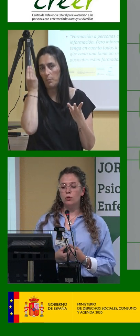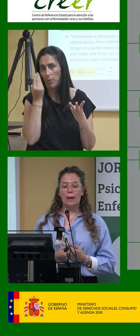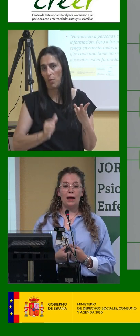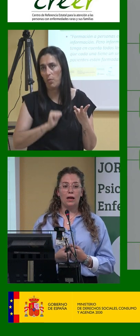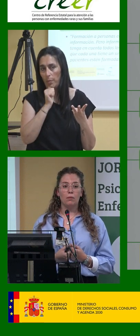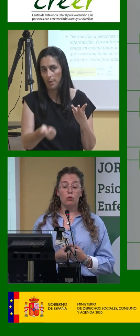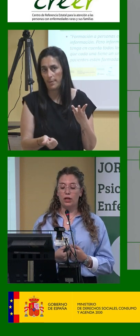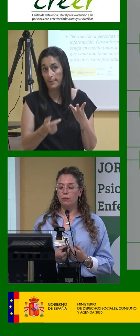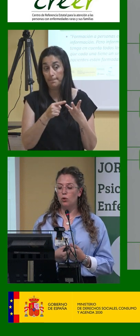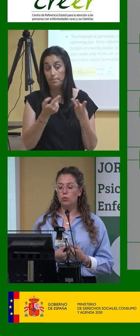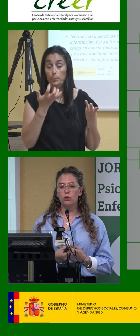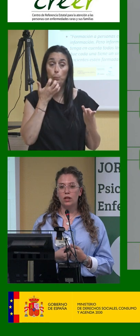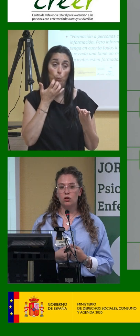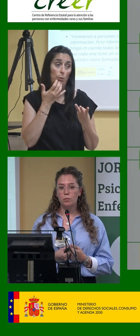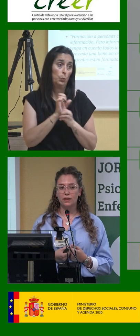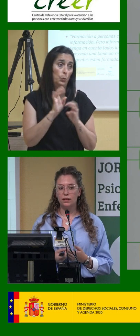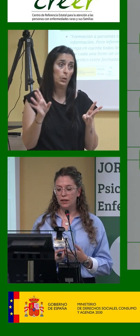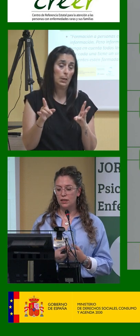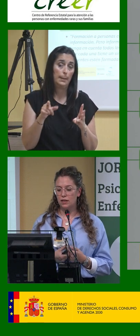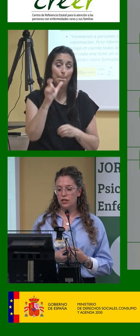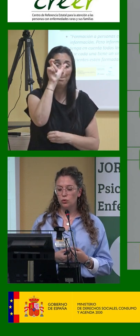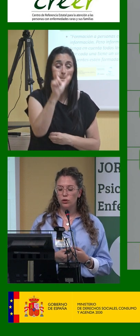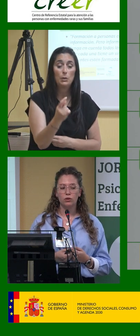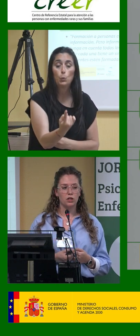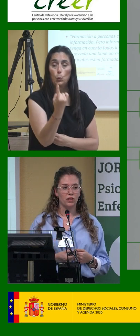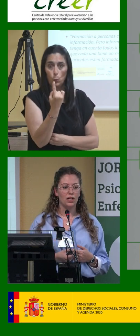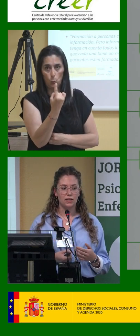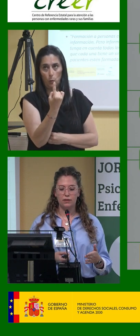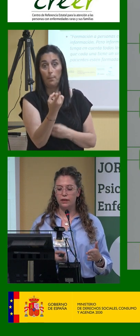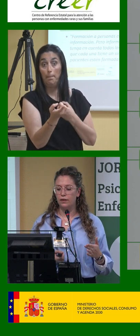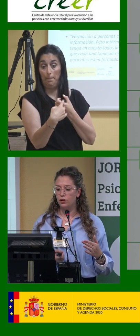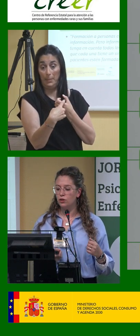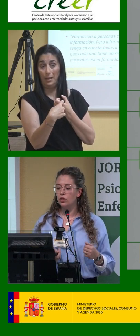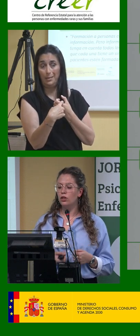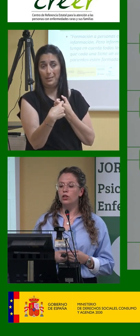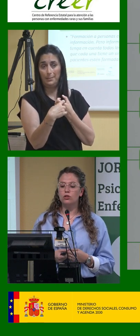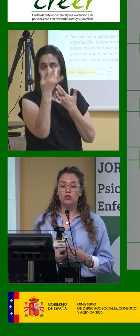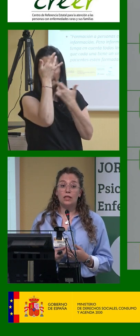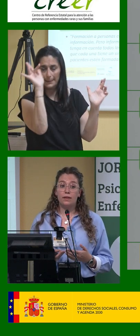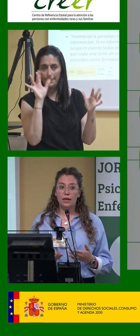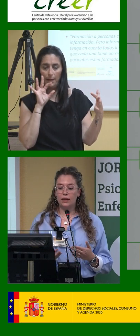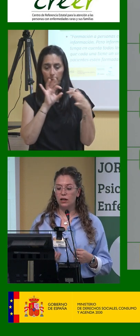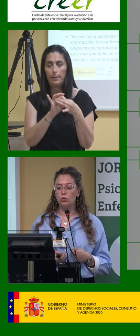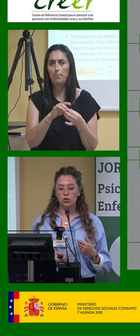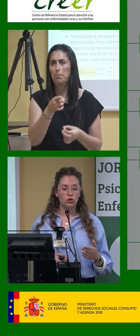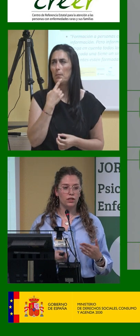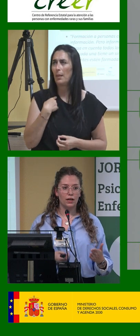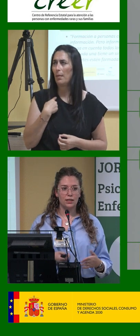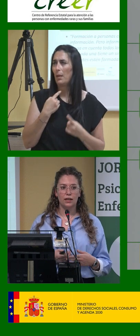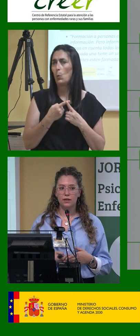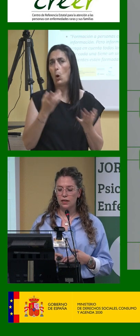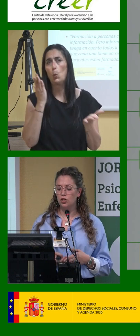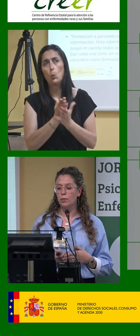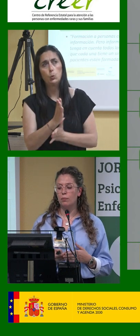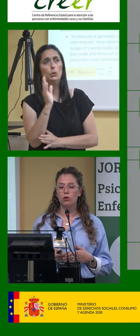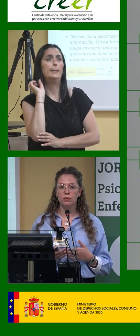ejemplificarlo, por ejemplo, uno de los participantes en el estudio, respecto a la sensibilización, nos decía que cursos, charlas